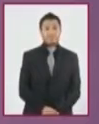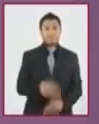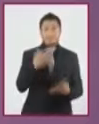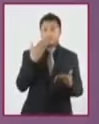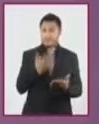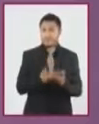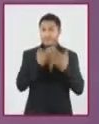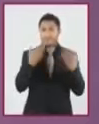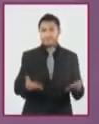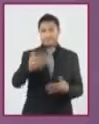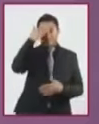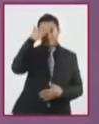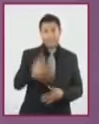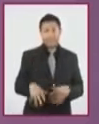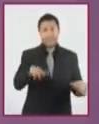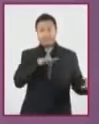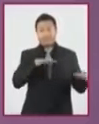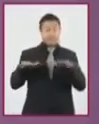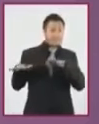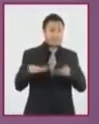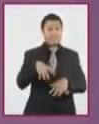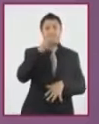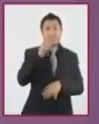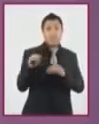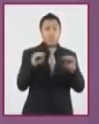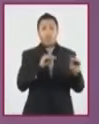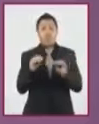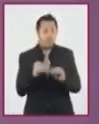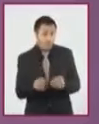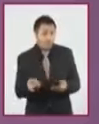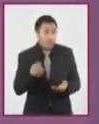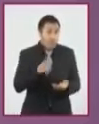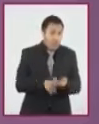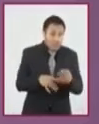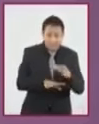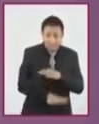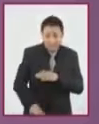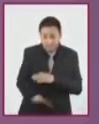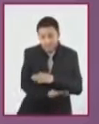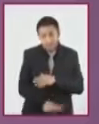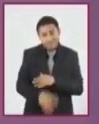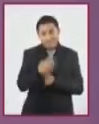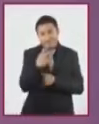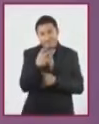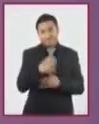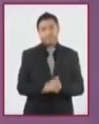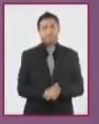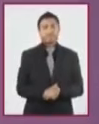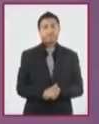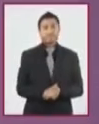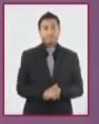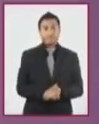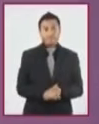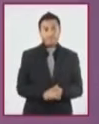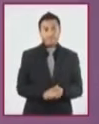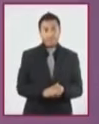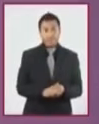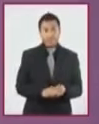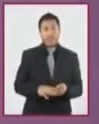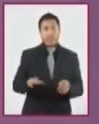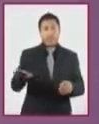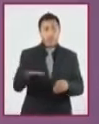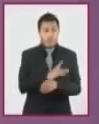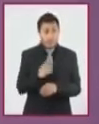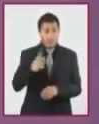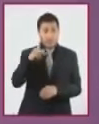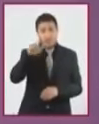Ahora sabemos que los sismos son vibraciones que se originan por movimientos de la corteza de la Tierra, provocados por el